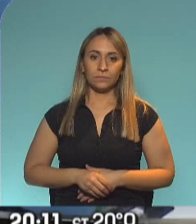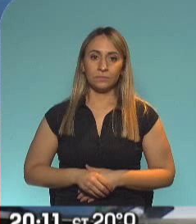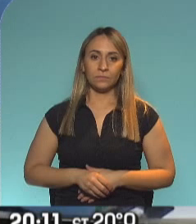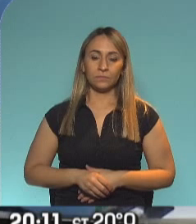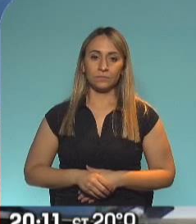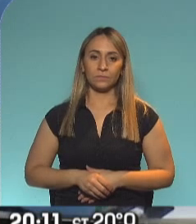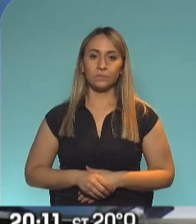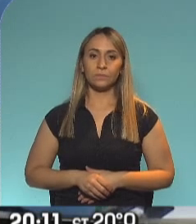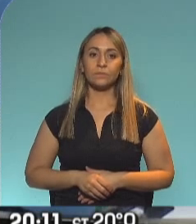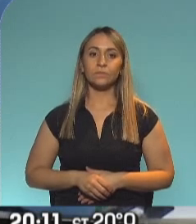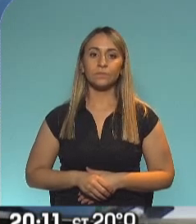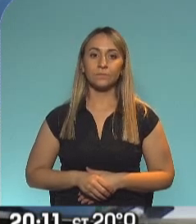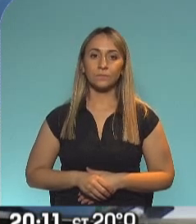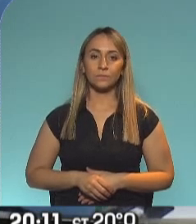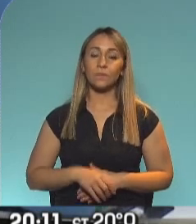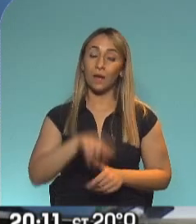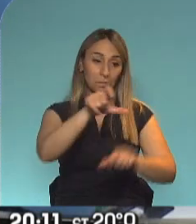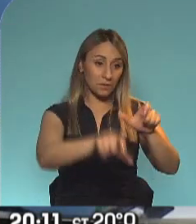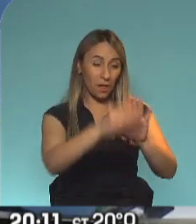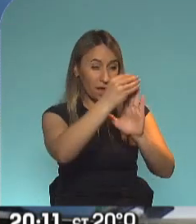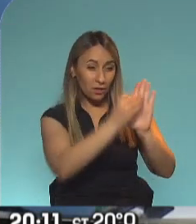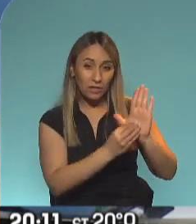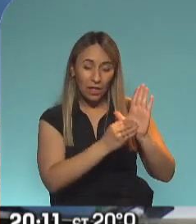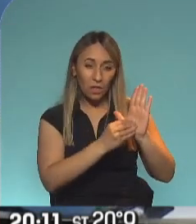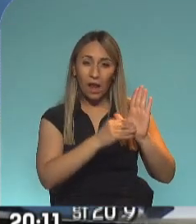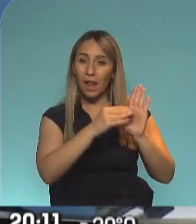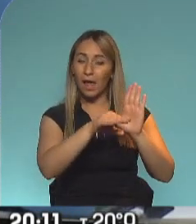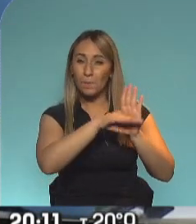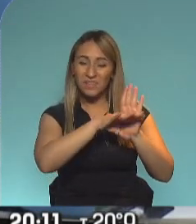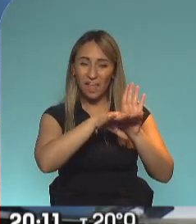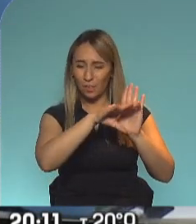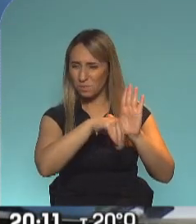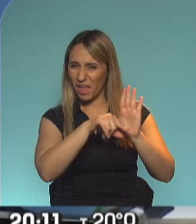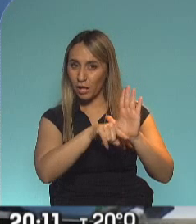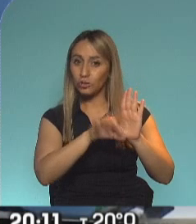Menos de la mitad de estos inscriptos, solo